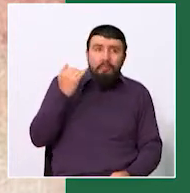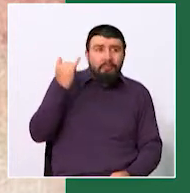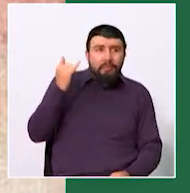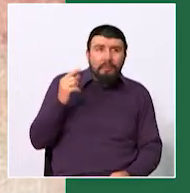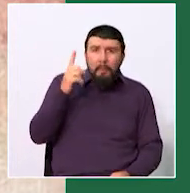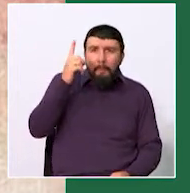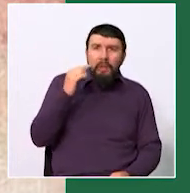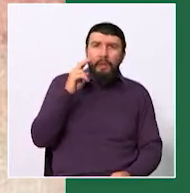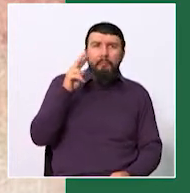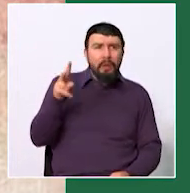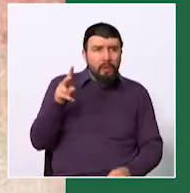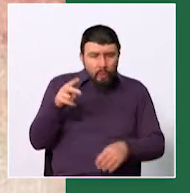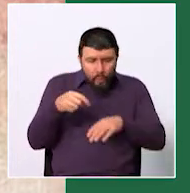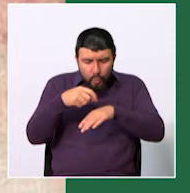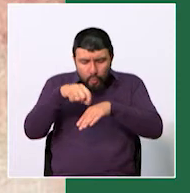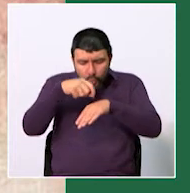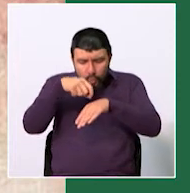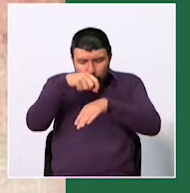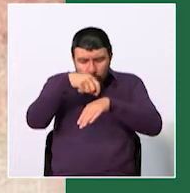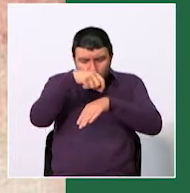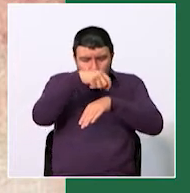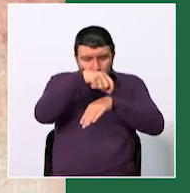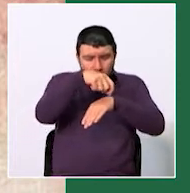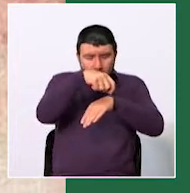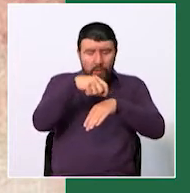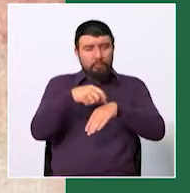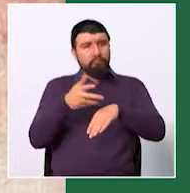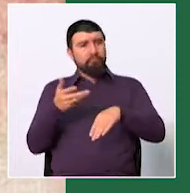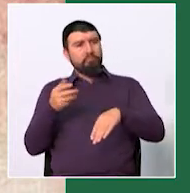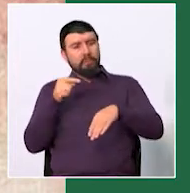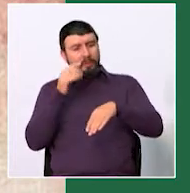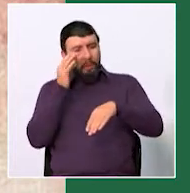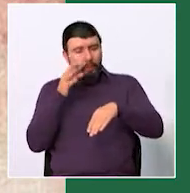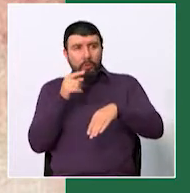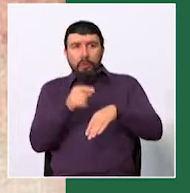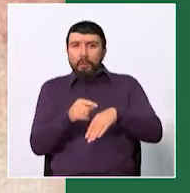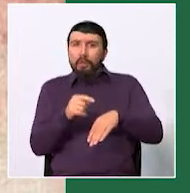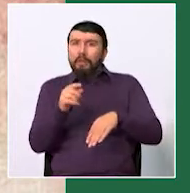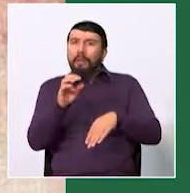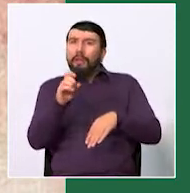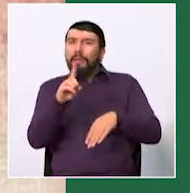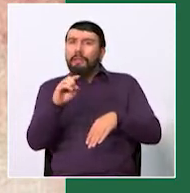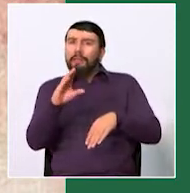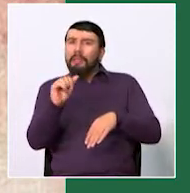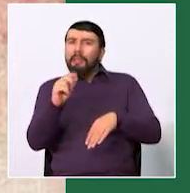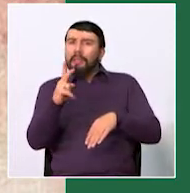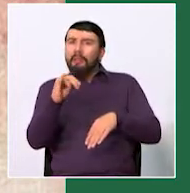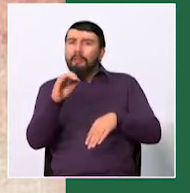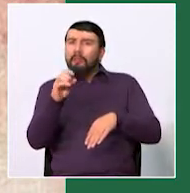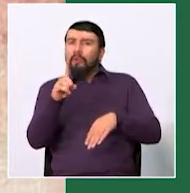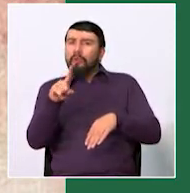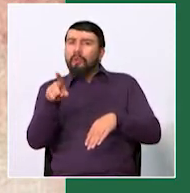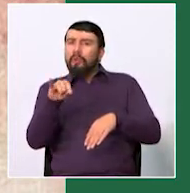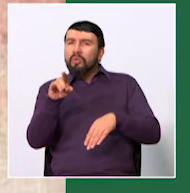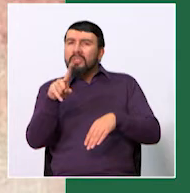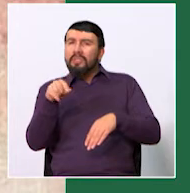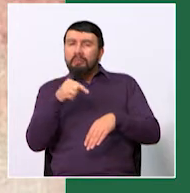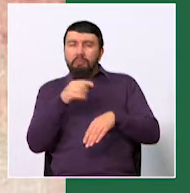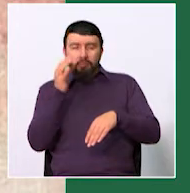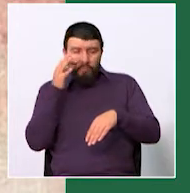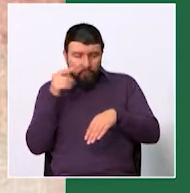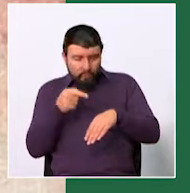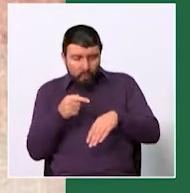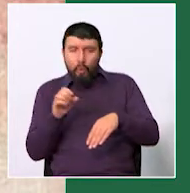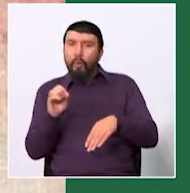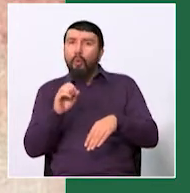como unas cosas chiquitas será que eso es una escabiosis en esa parte o será o